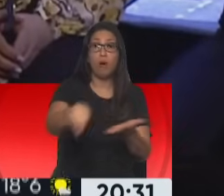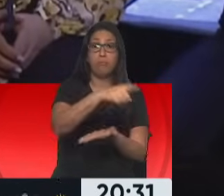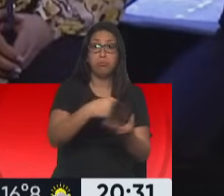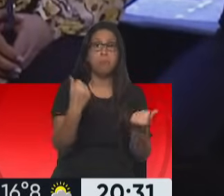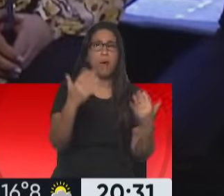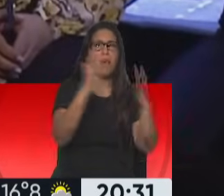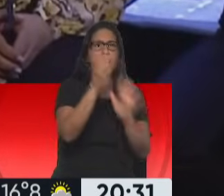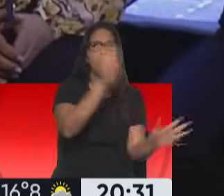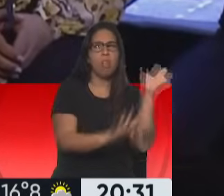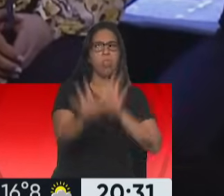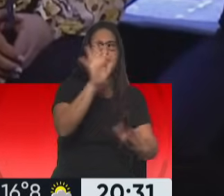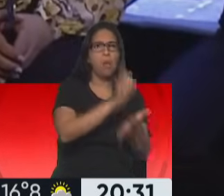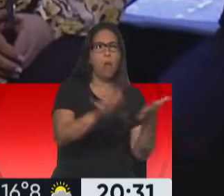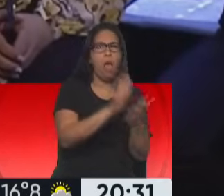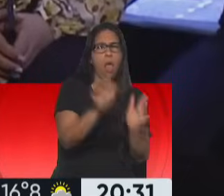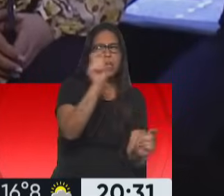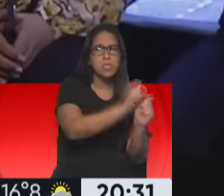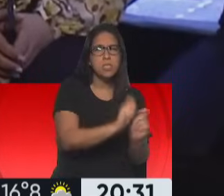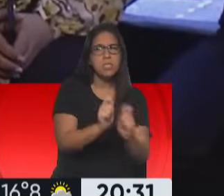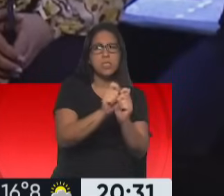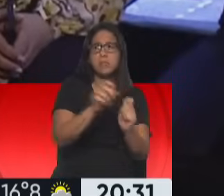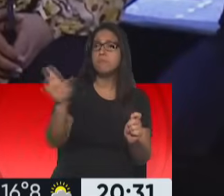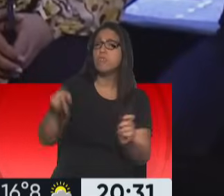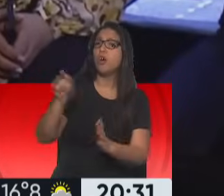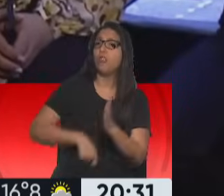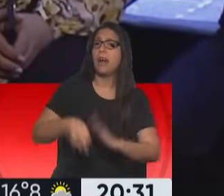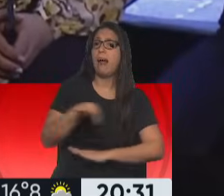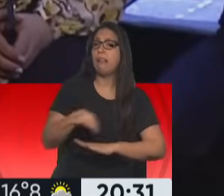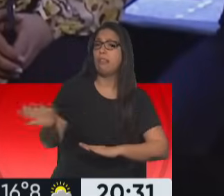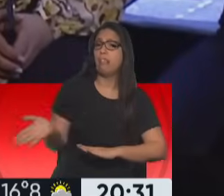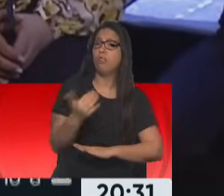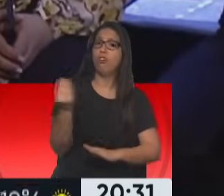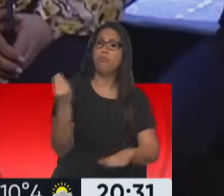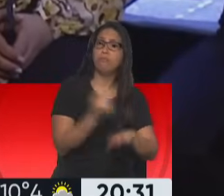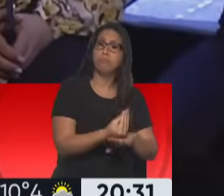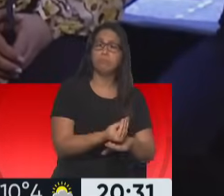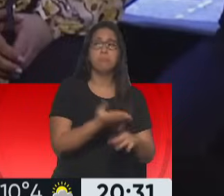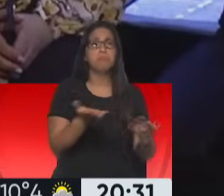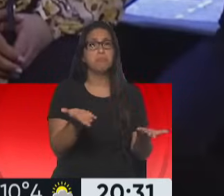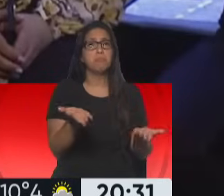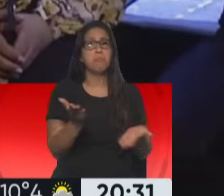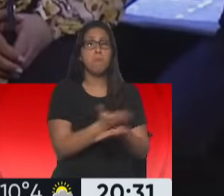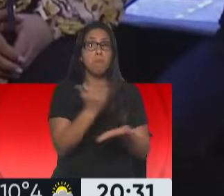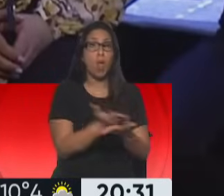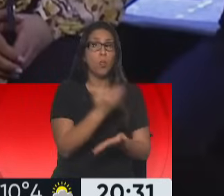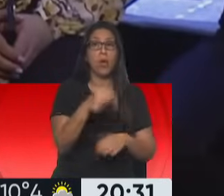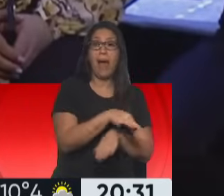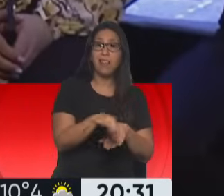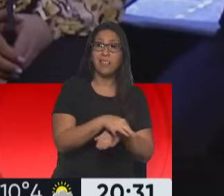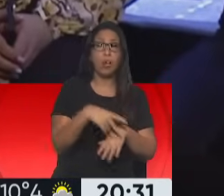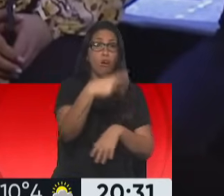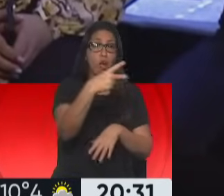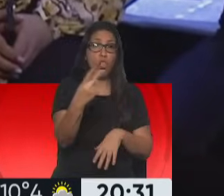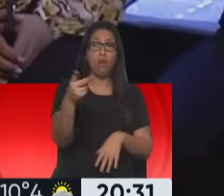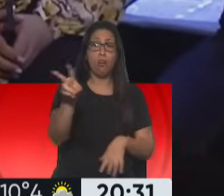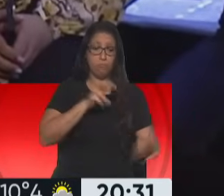refaccionar su casa y así contratar a un arquitecto en su proceso. A su vez, un productor y un arquitecto con mayor